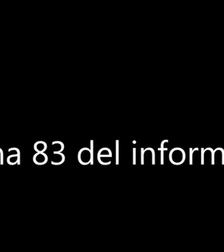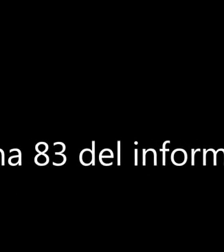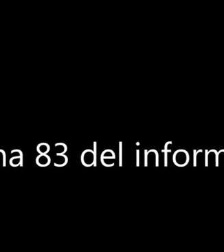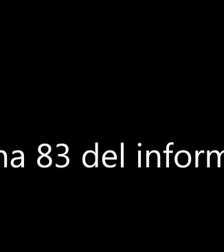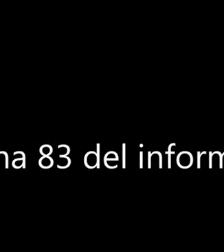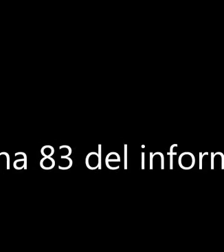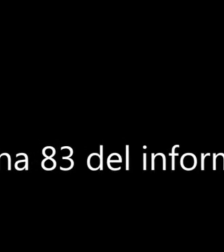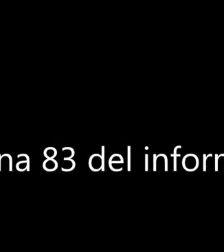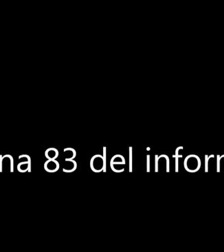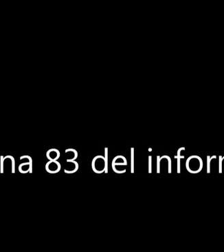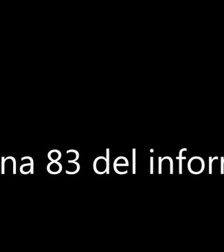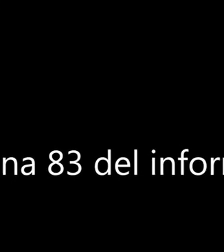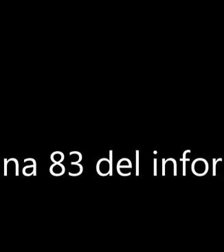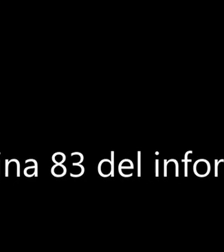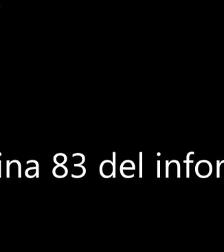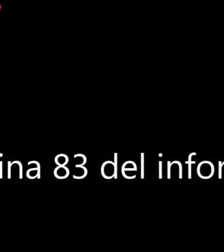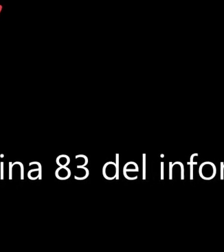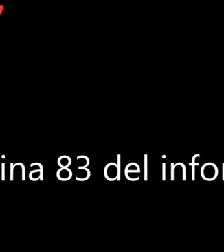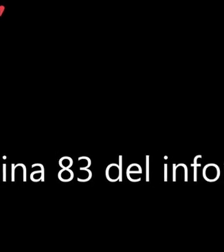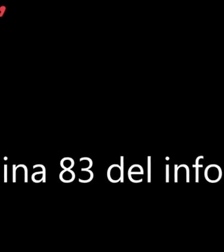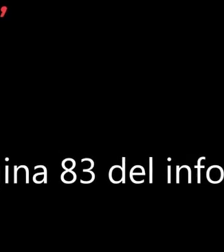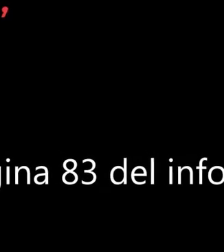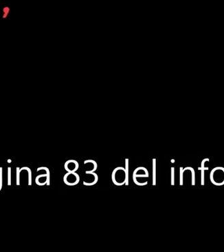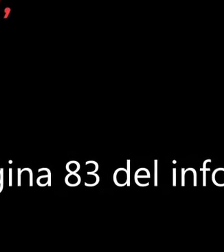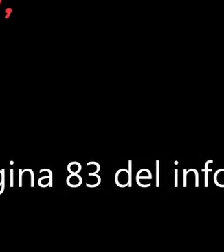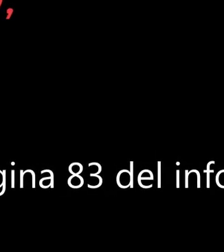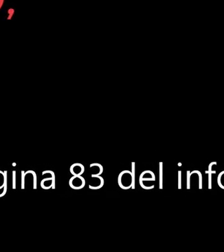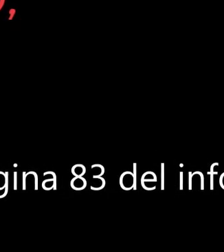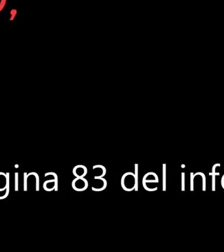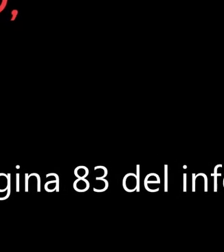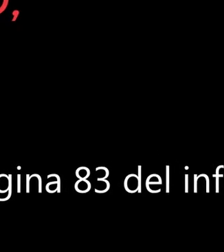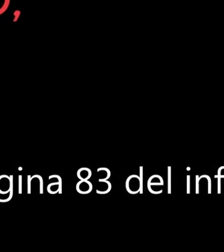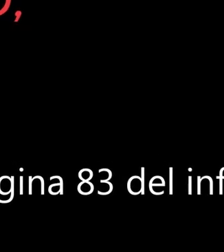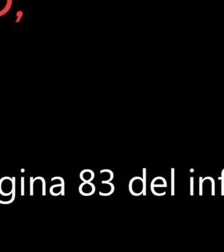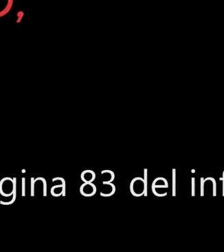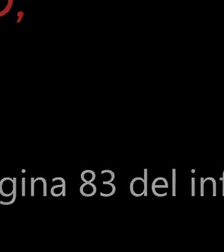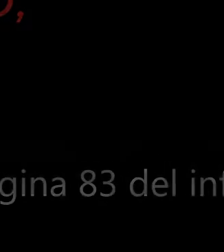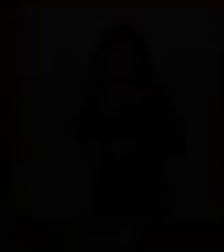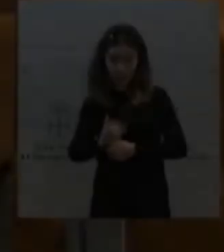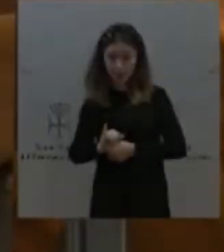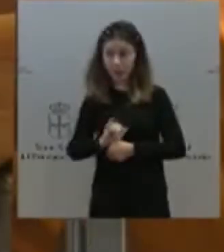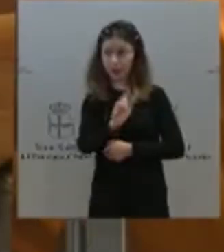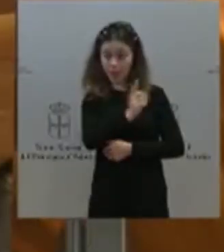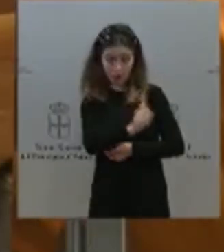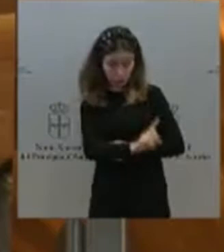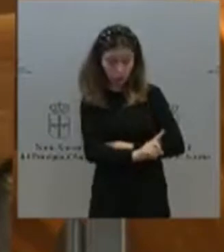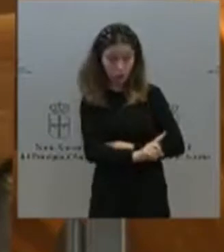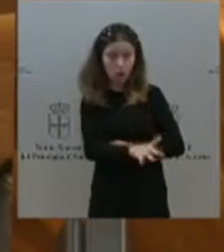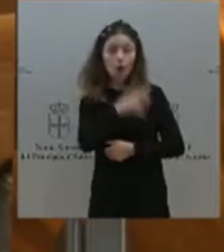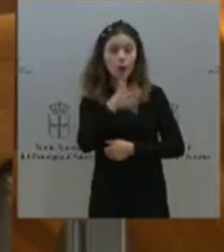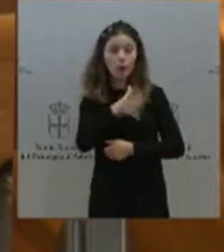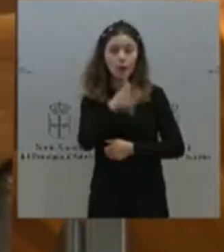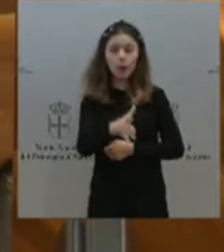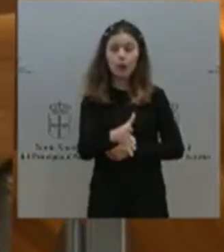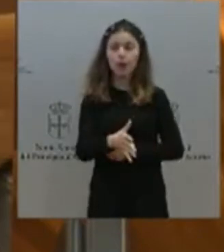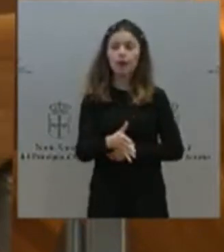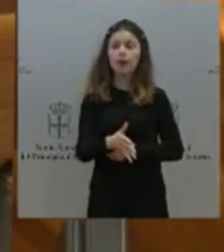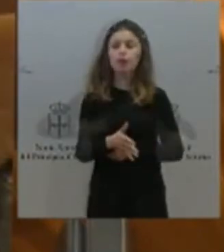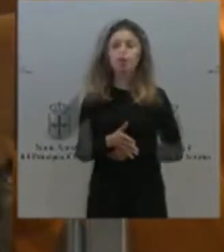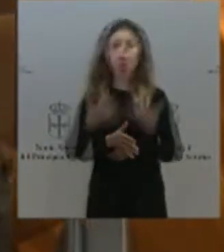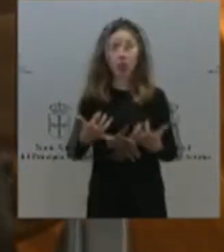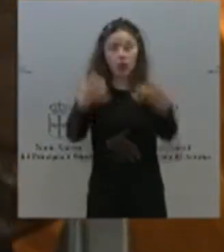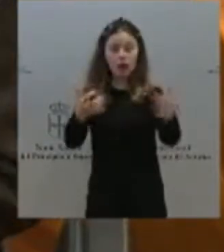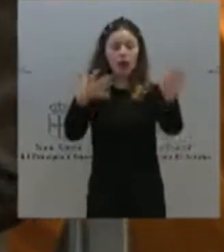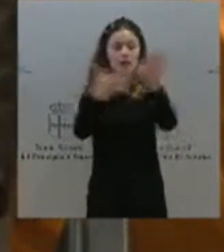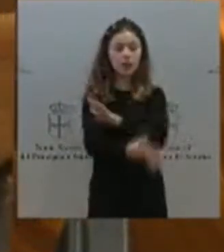No va a ser lengua vehicular, no lo va a ser, y no lo va a ser porque desde luego consideramos, y esa es la posición del Gobierno de